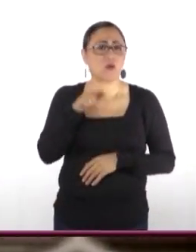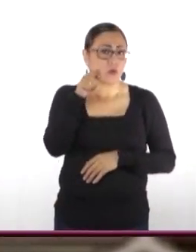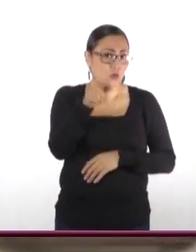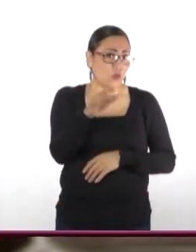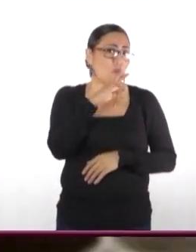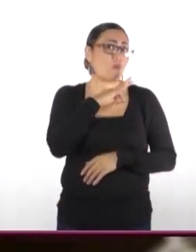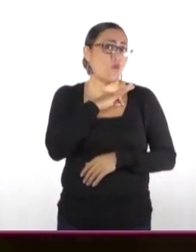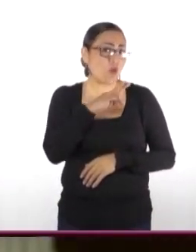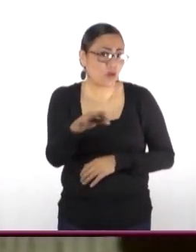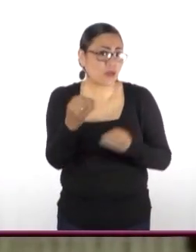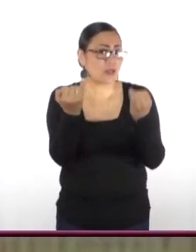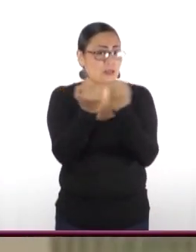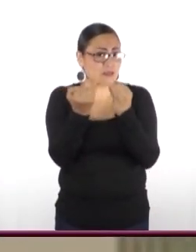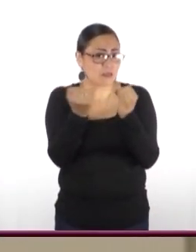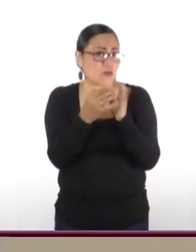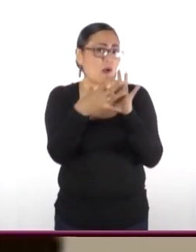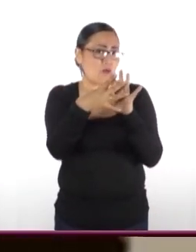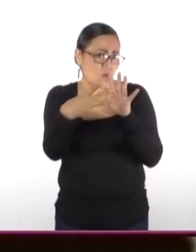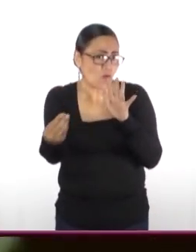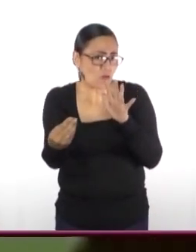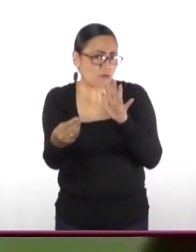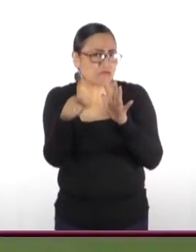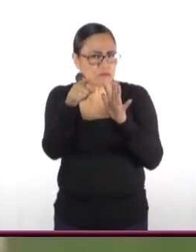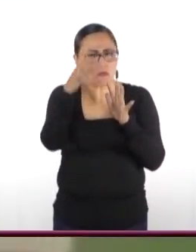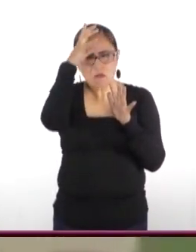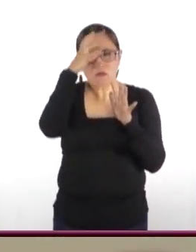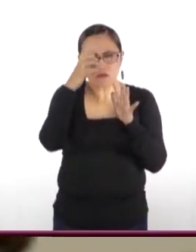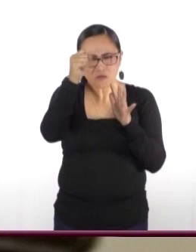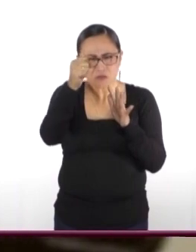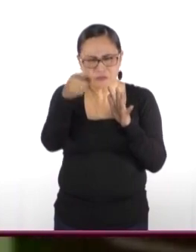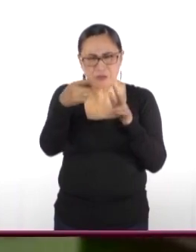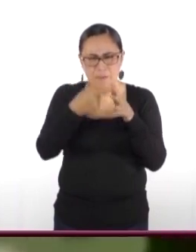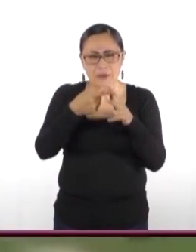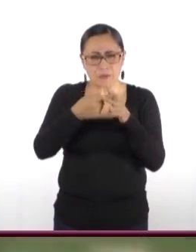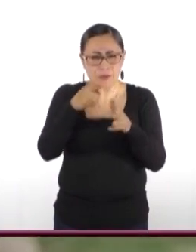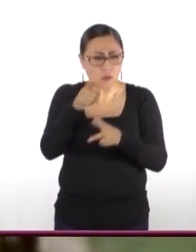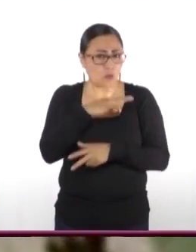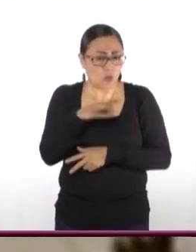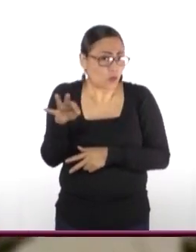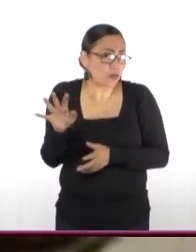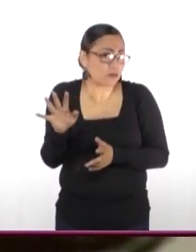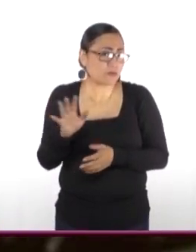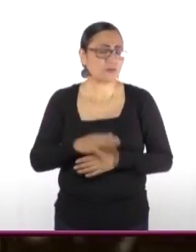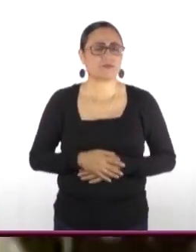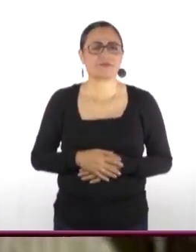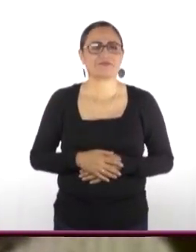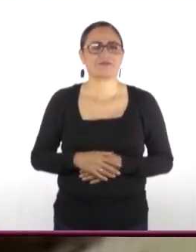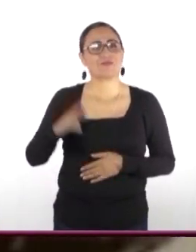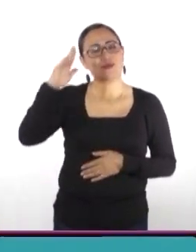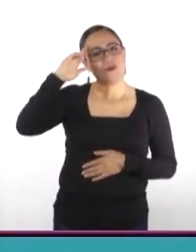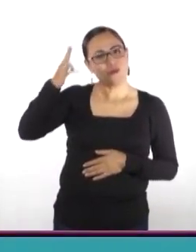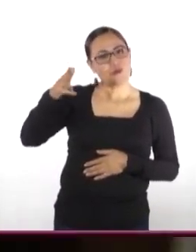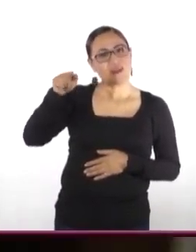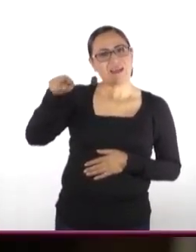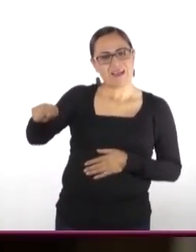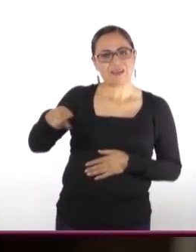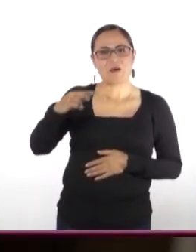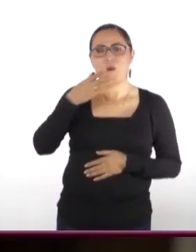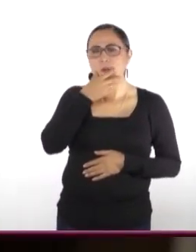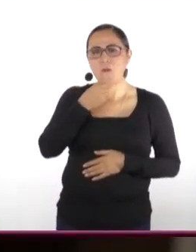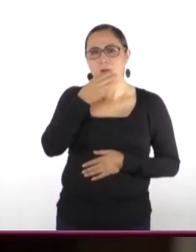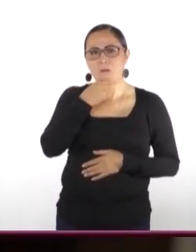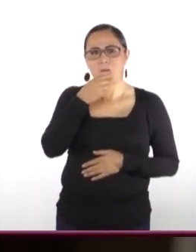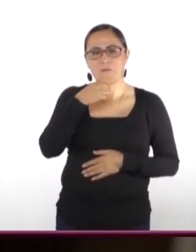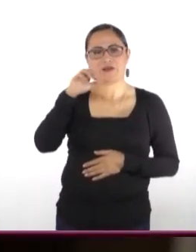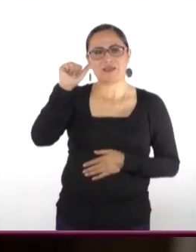paso. ¿Podrías hacer tus propias teselaciones usando estos conceptos matemáticos? Hola,